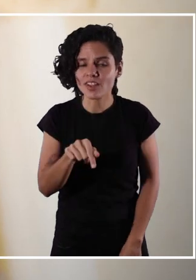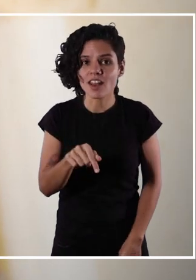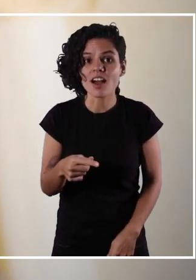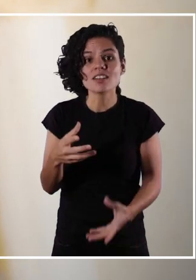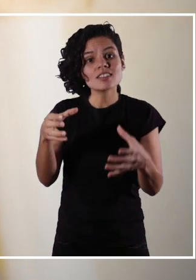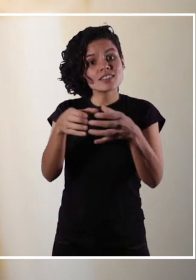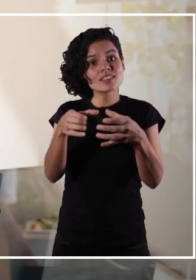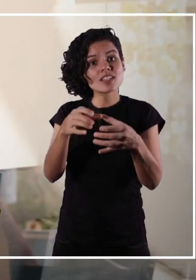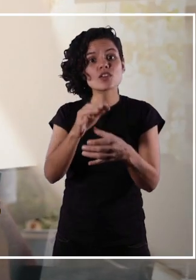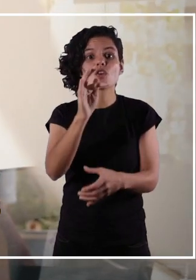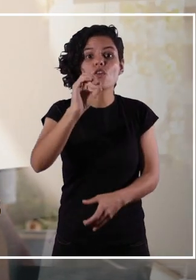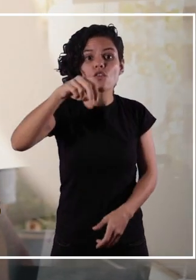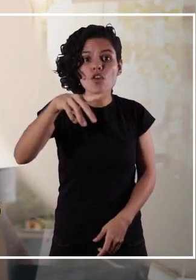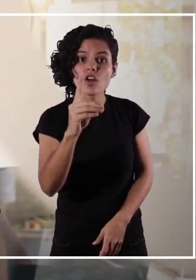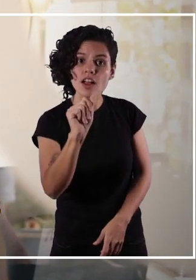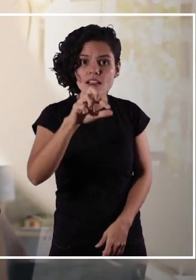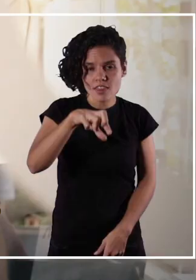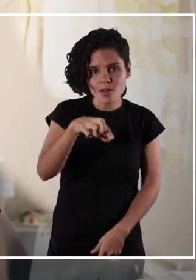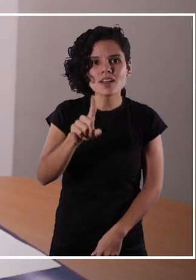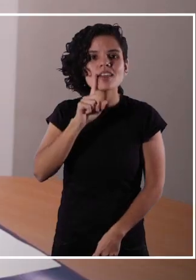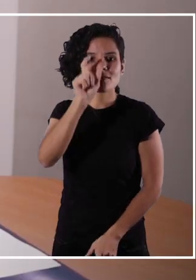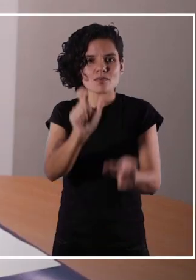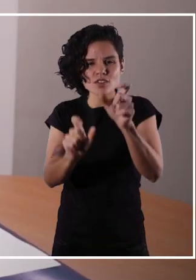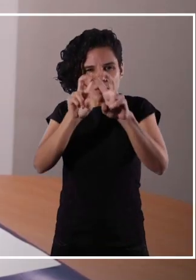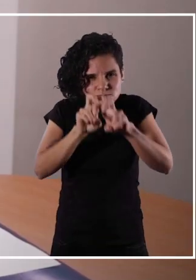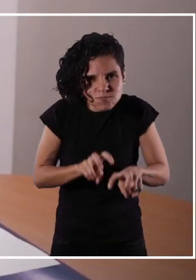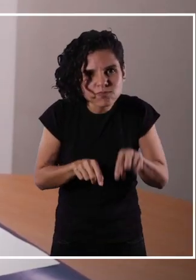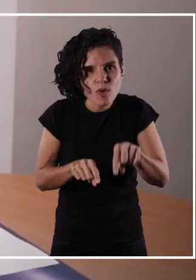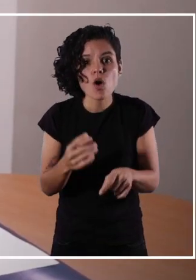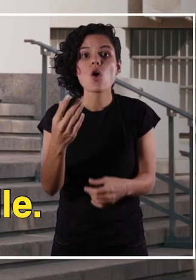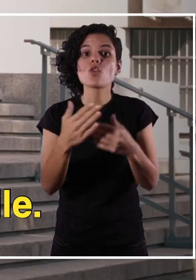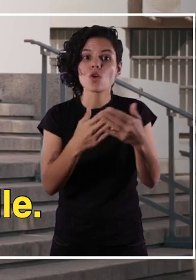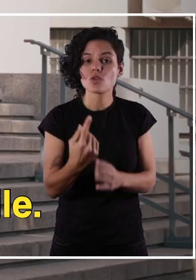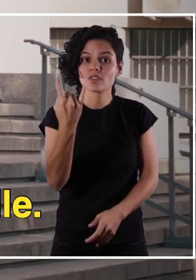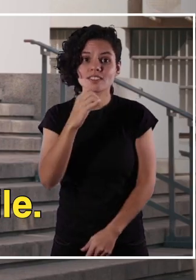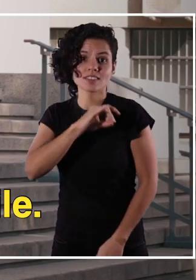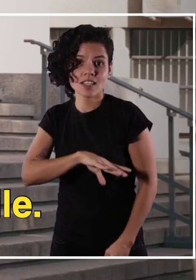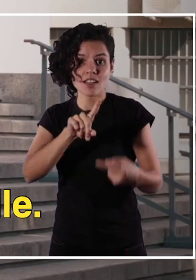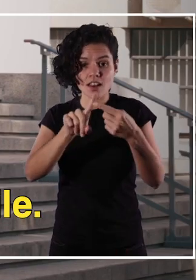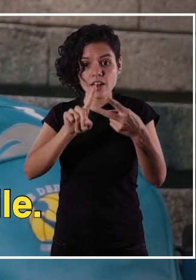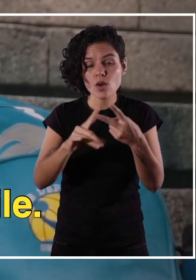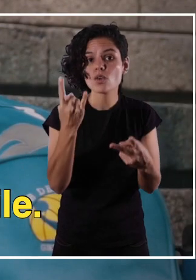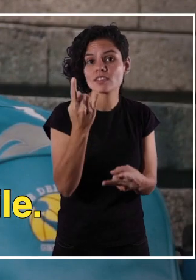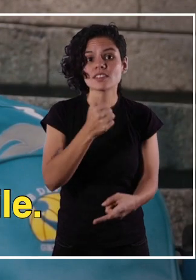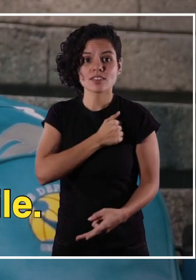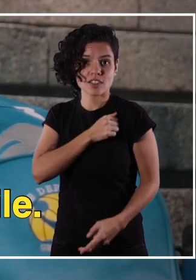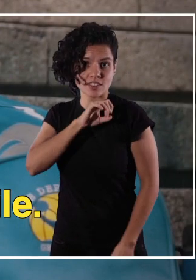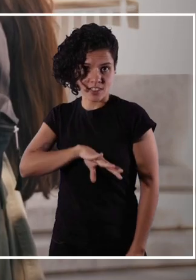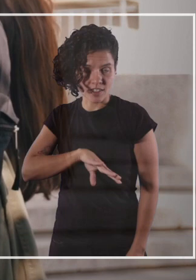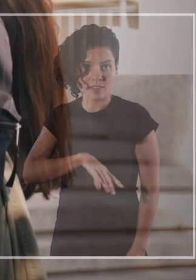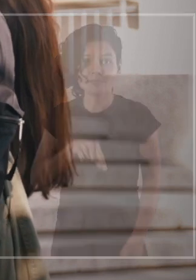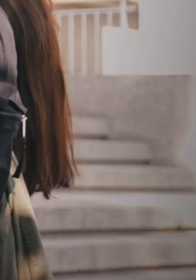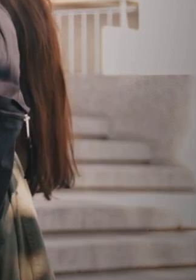un centro FONDAP, está formado por investigadores tanto de la Universidad de Chile como de la Universidad Católica de